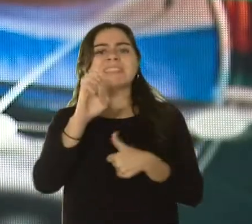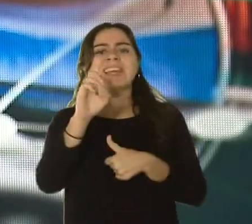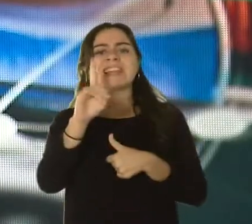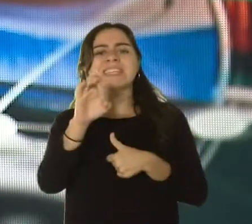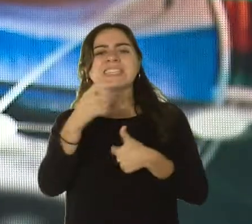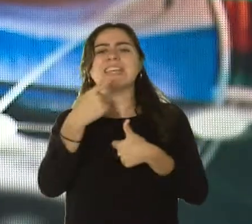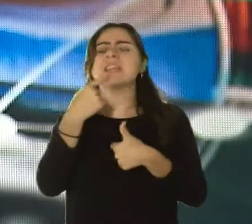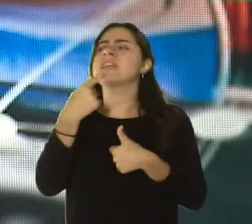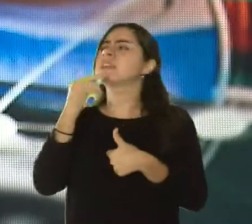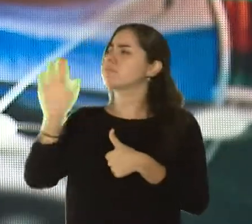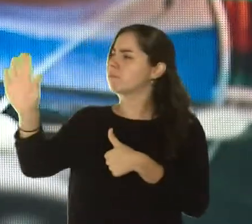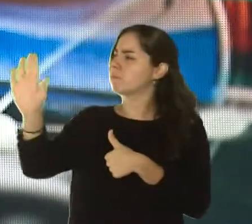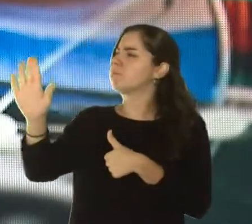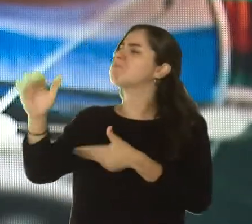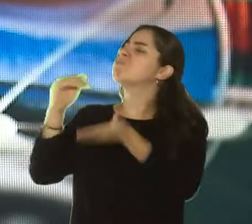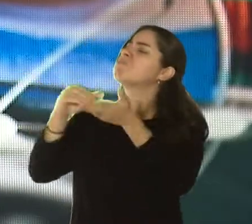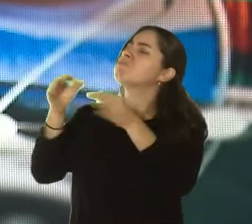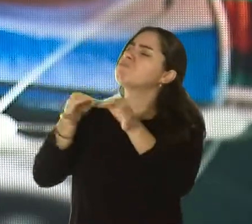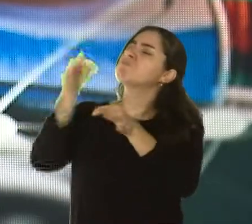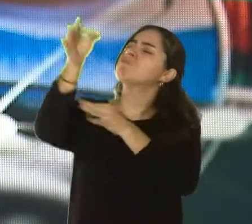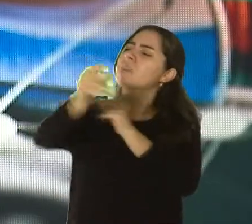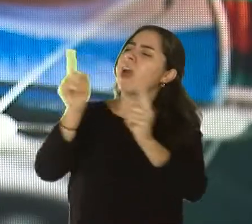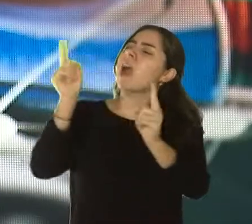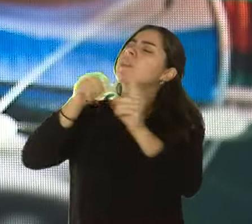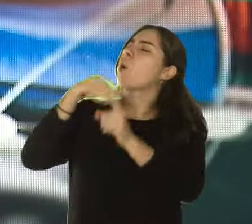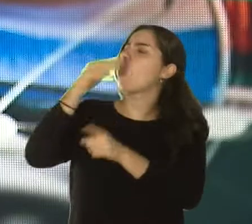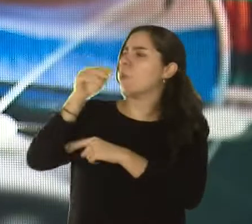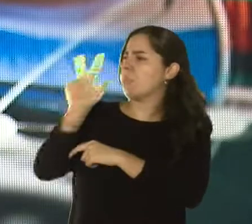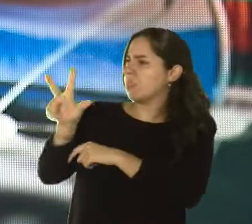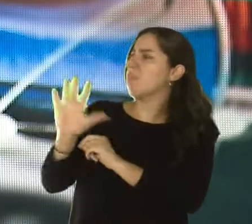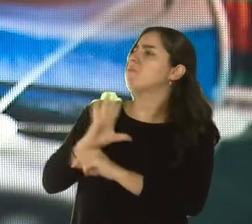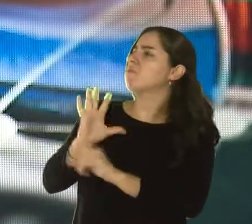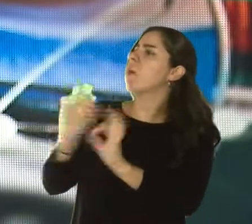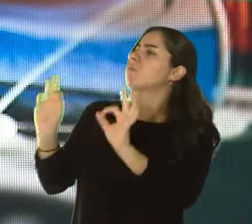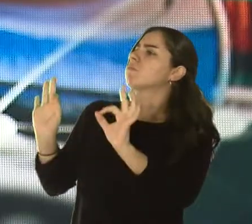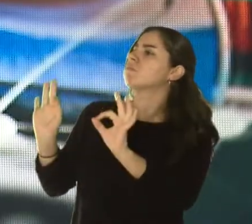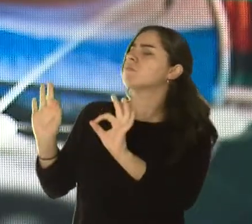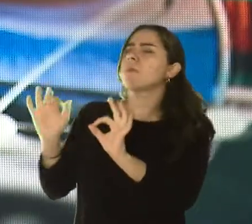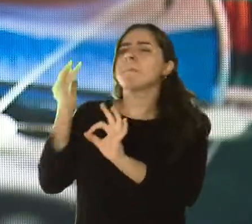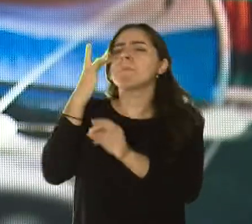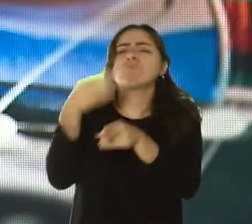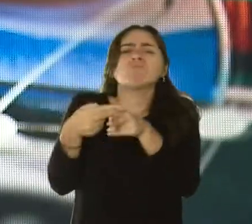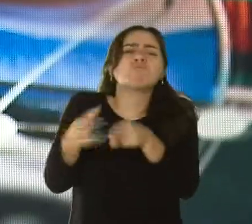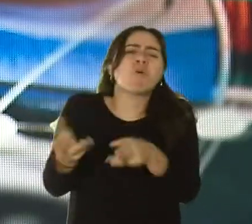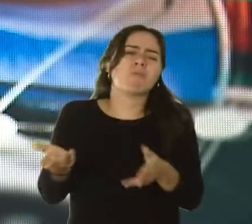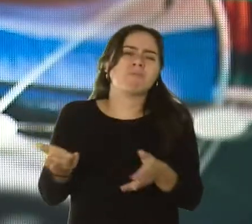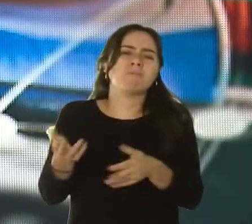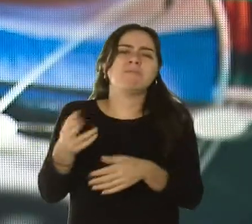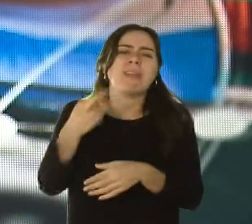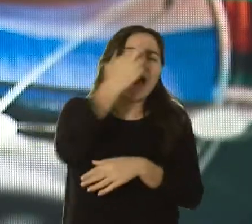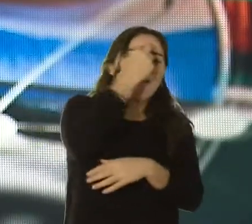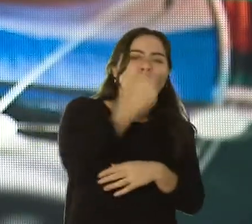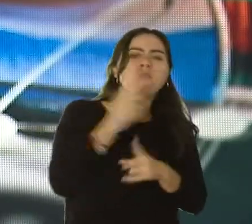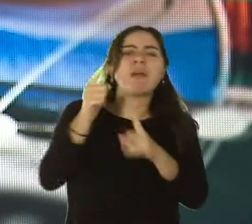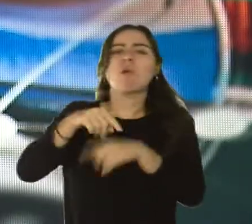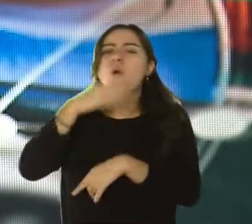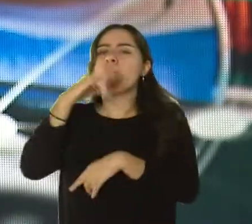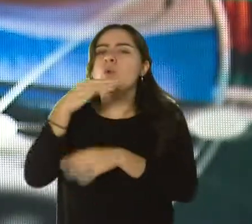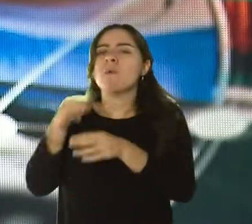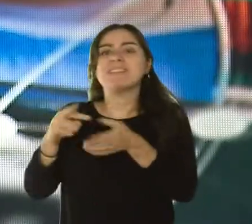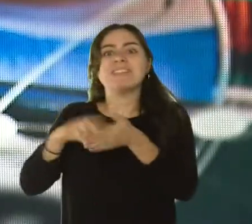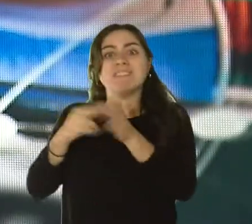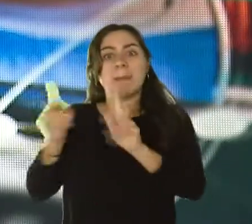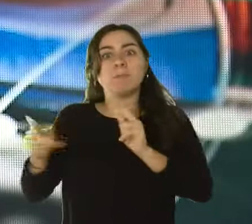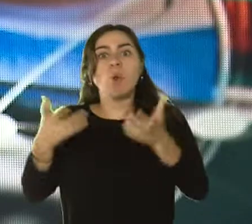CDC, extiéndelo para octubre 3. O sea, porque ciertamente en un periodo tan cortito se le va a hacer difícil a cualquiera hacer un ataque